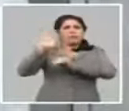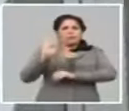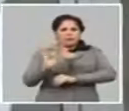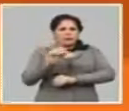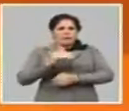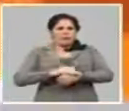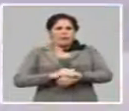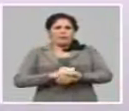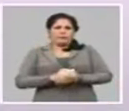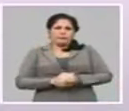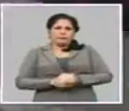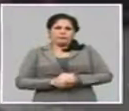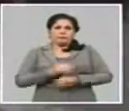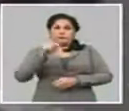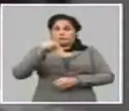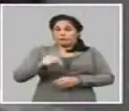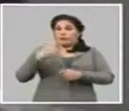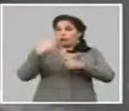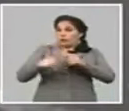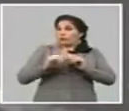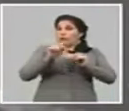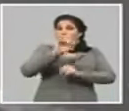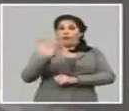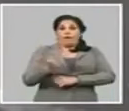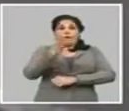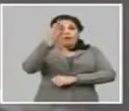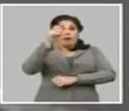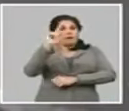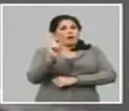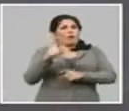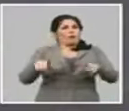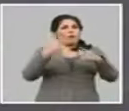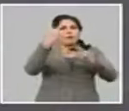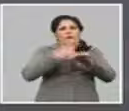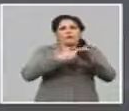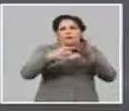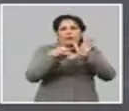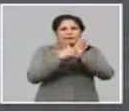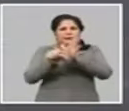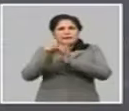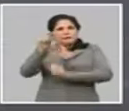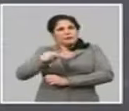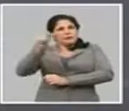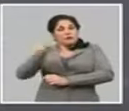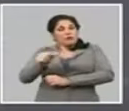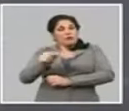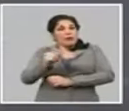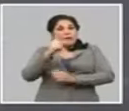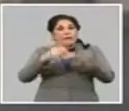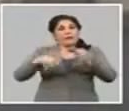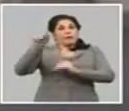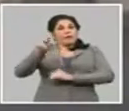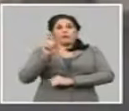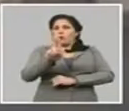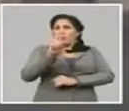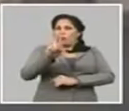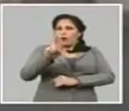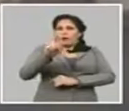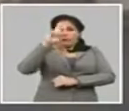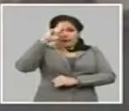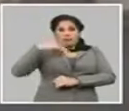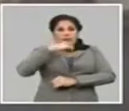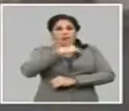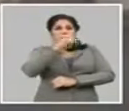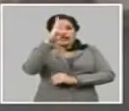por una virosis en francia ya cumple la primera semana de confinamiento primer ministro ha anunciado que la emergencia sanitaria se va a extender por